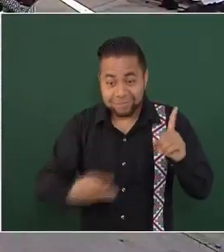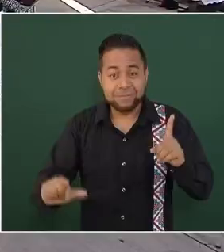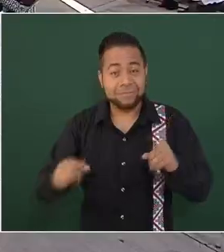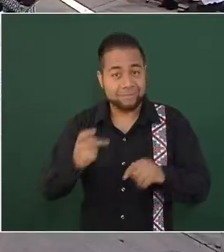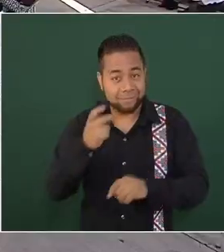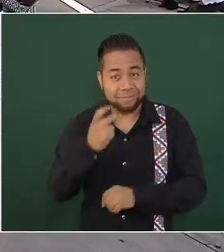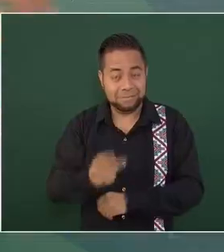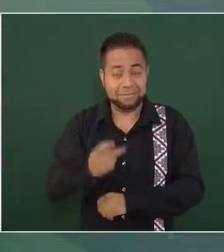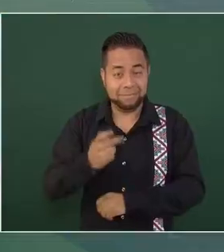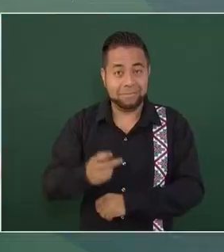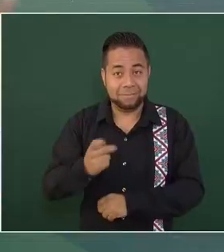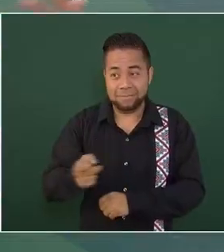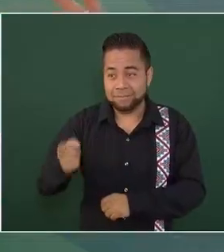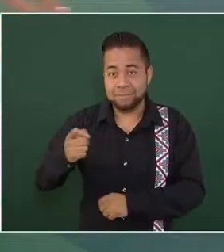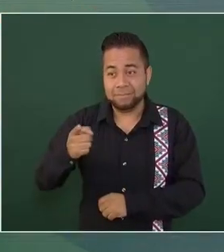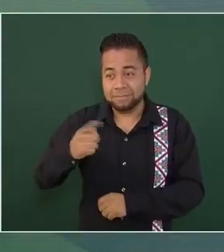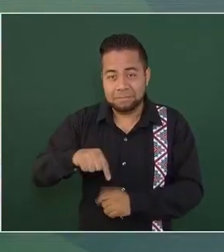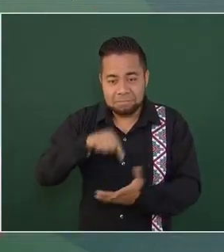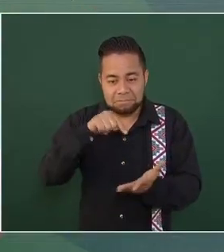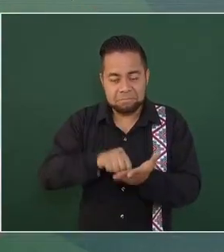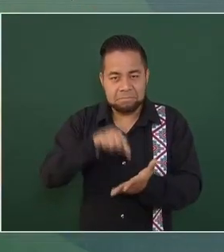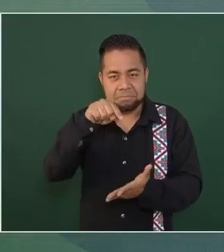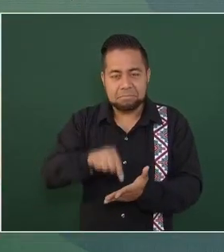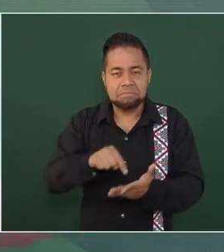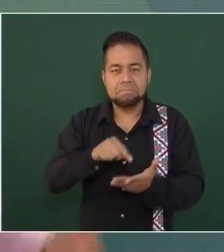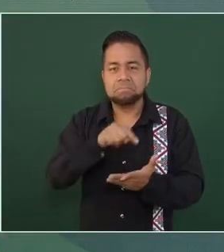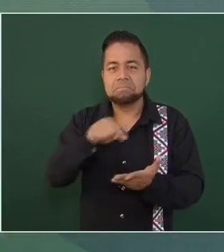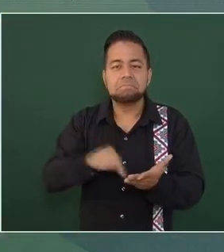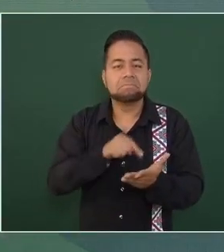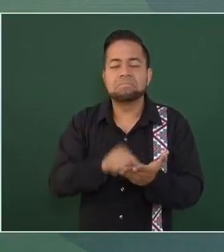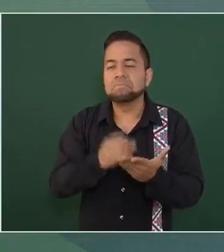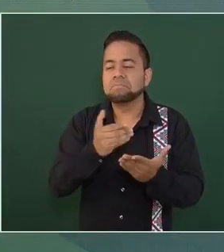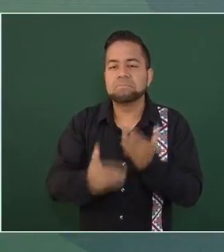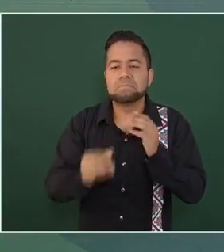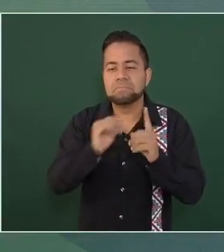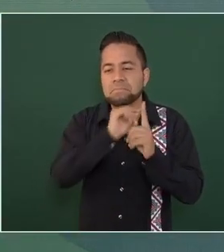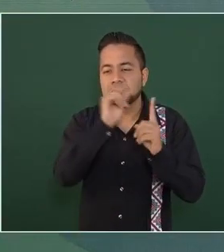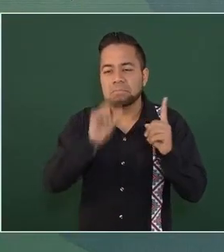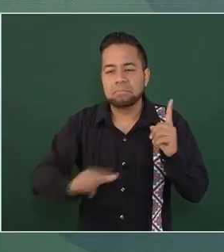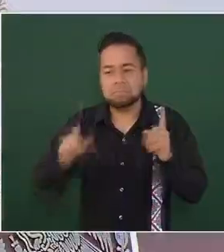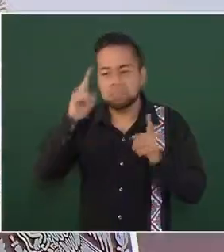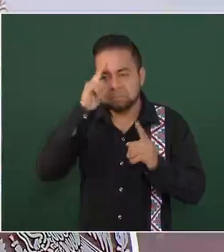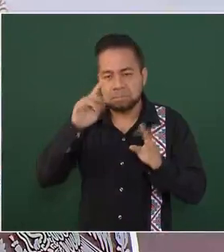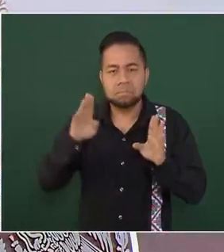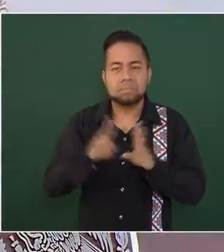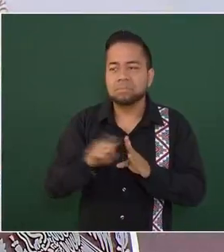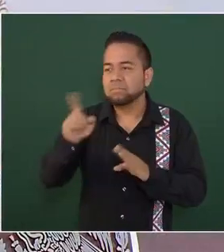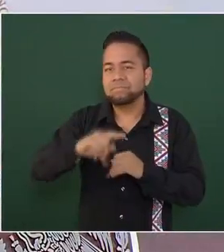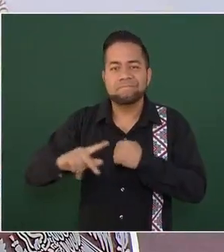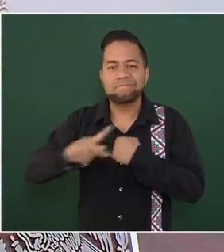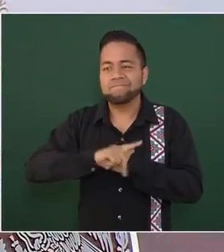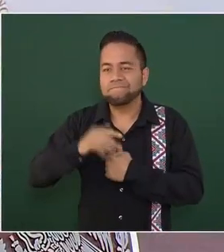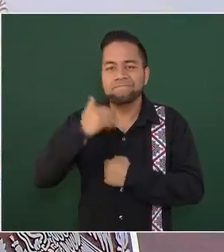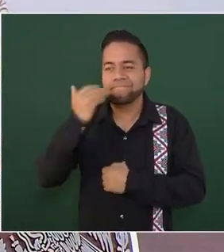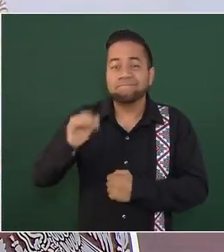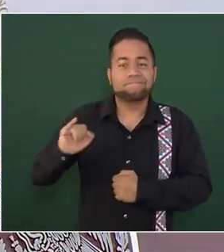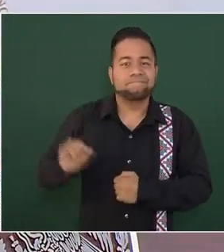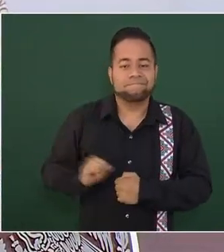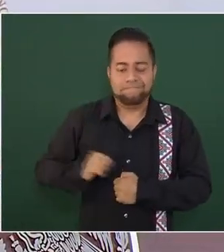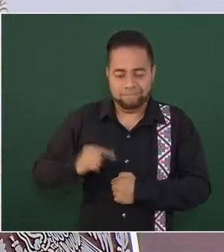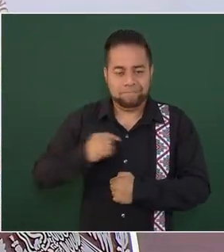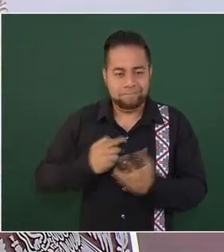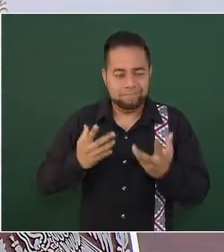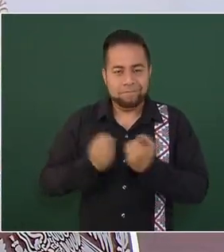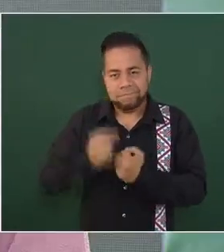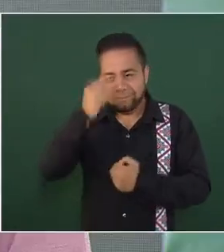es el lugar que ocupa México ahora en el concierto de las naciones entonces eso